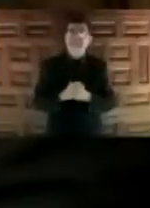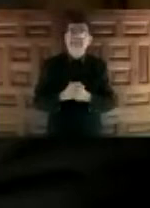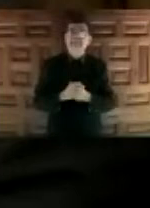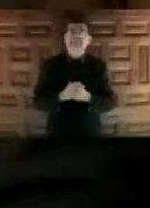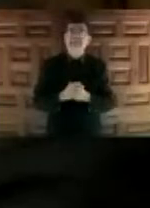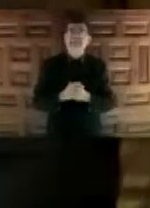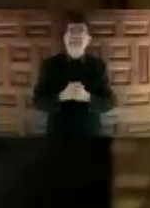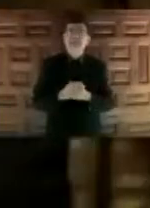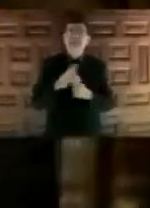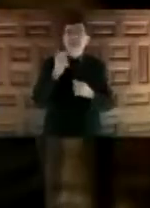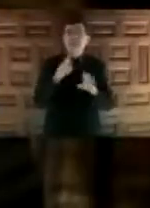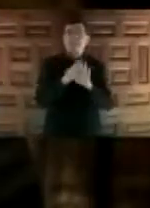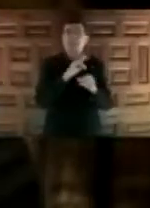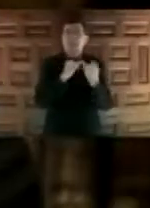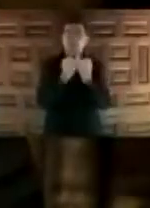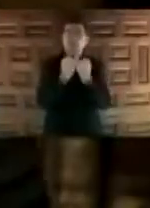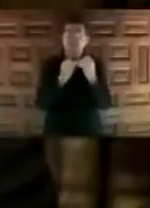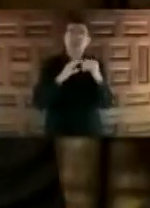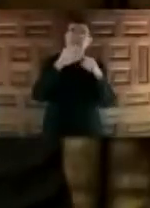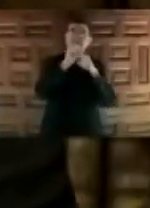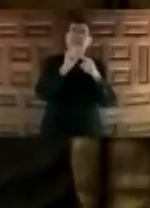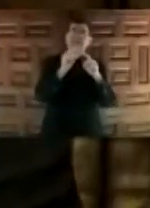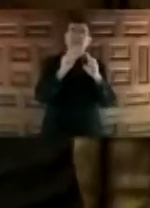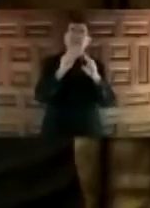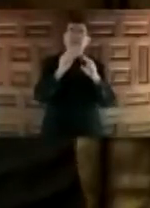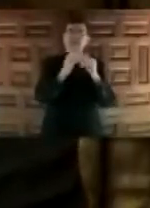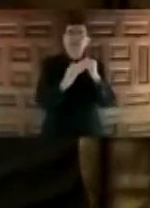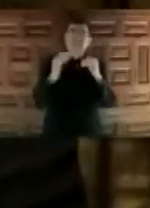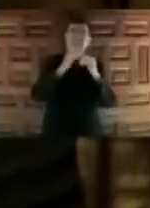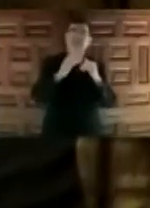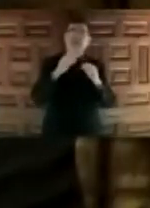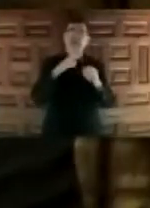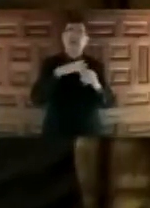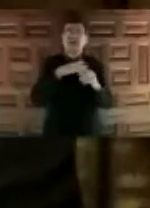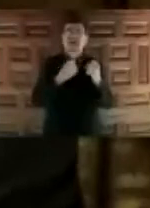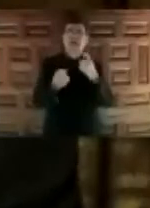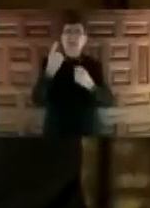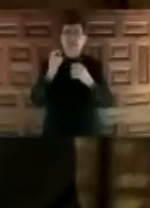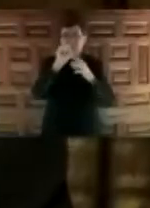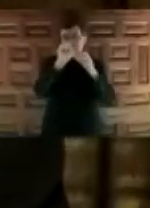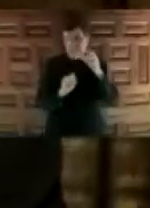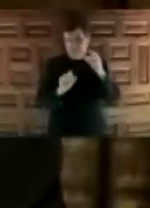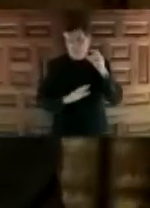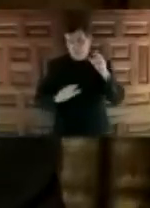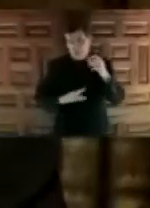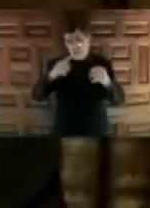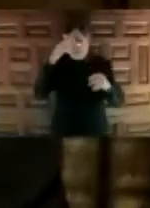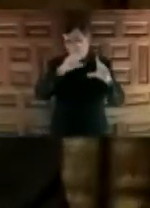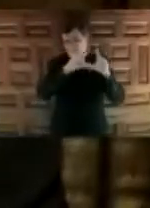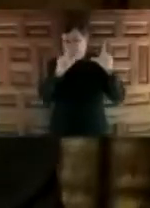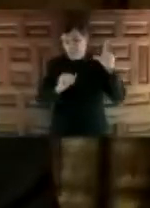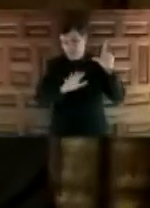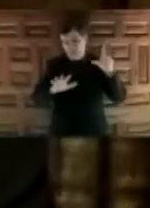de México, que alcanza prácticamente el 100%, mientras tenemos entidades del sureste mexicano